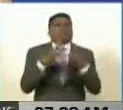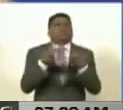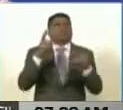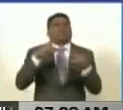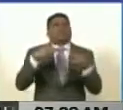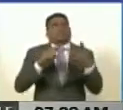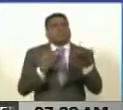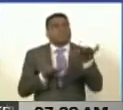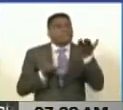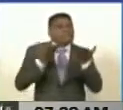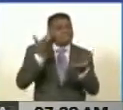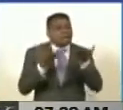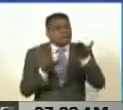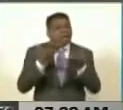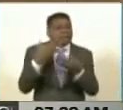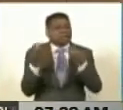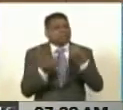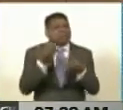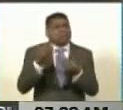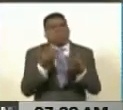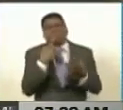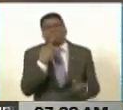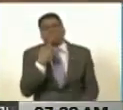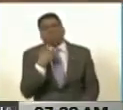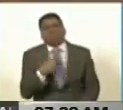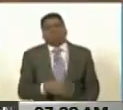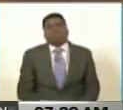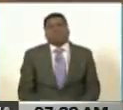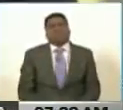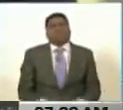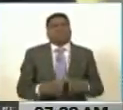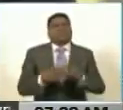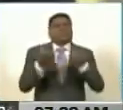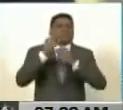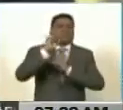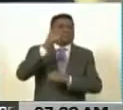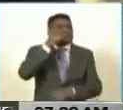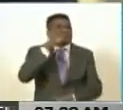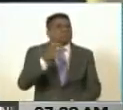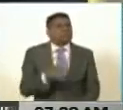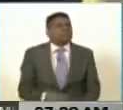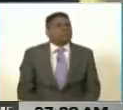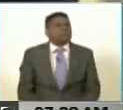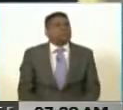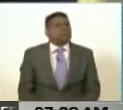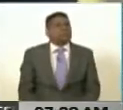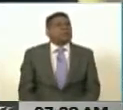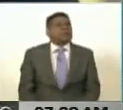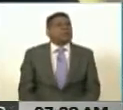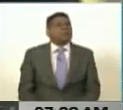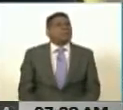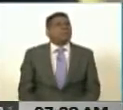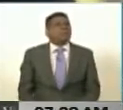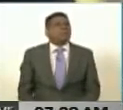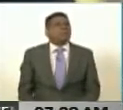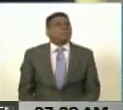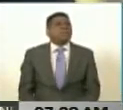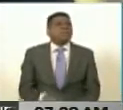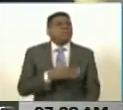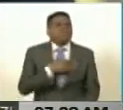un balance y cómo van estos casos que se trabajó la Defensoría del Pueblo? Mira, me gusta